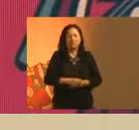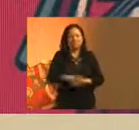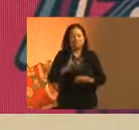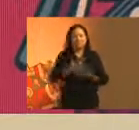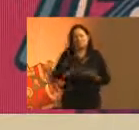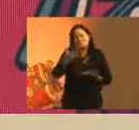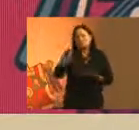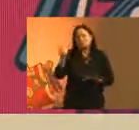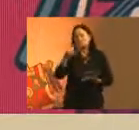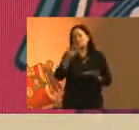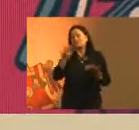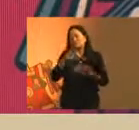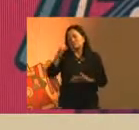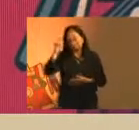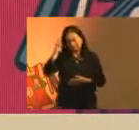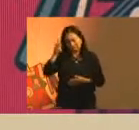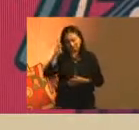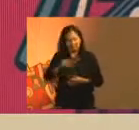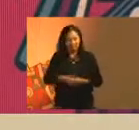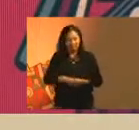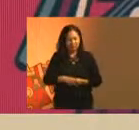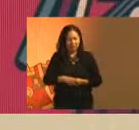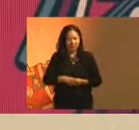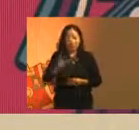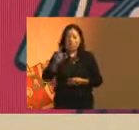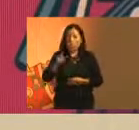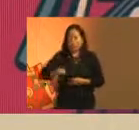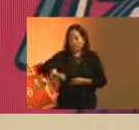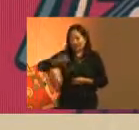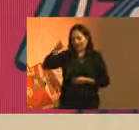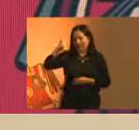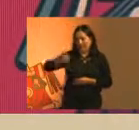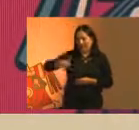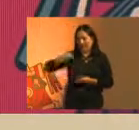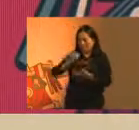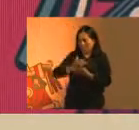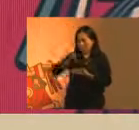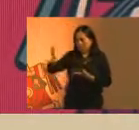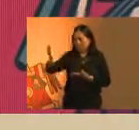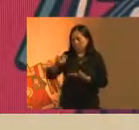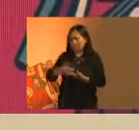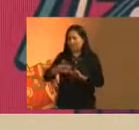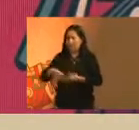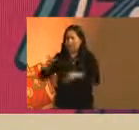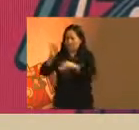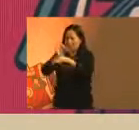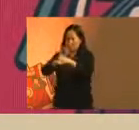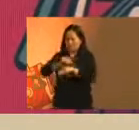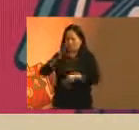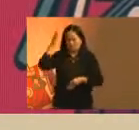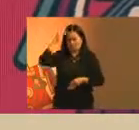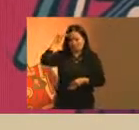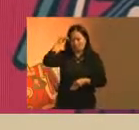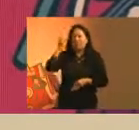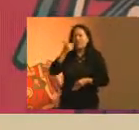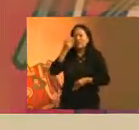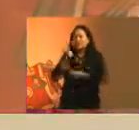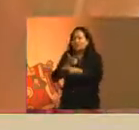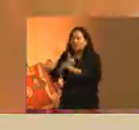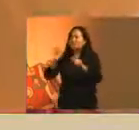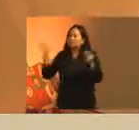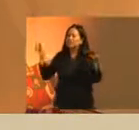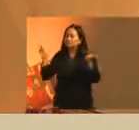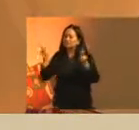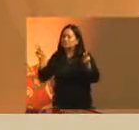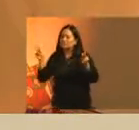hacerse cuando el primer campesino se enfrentó al encomendero hizo desplegar las alas a lso pilote